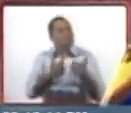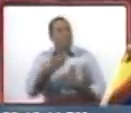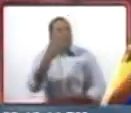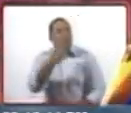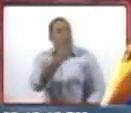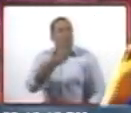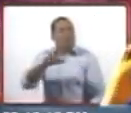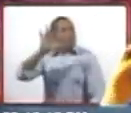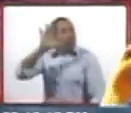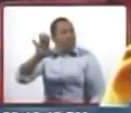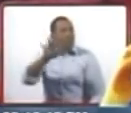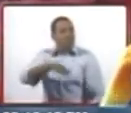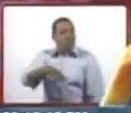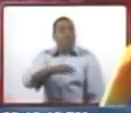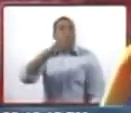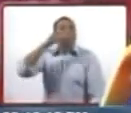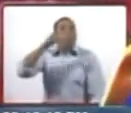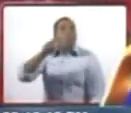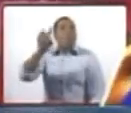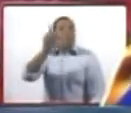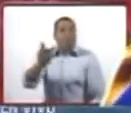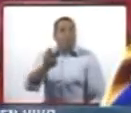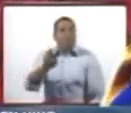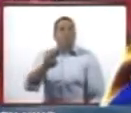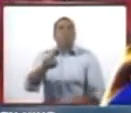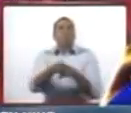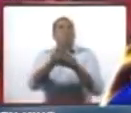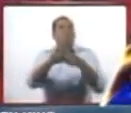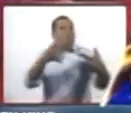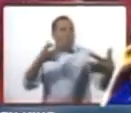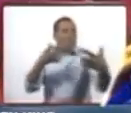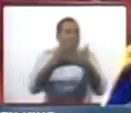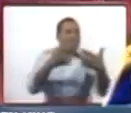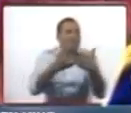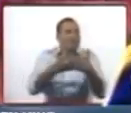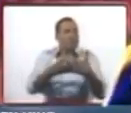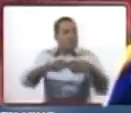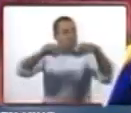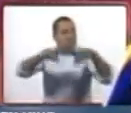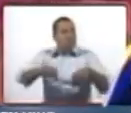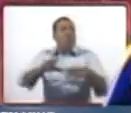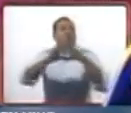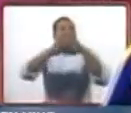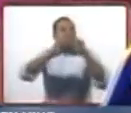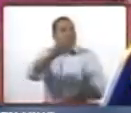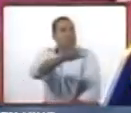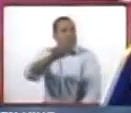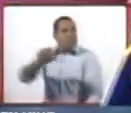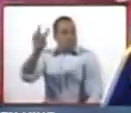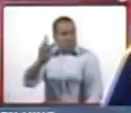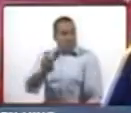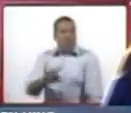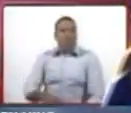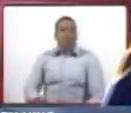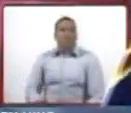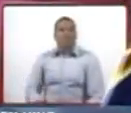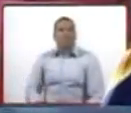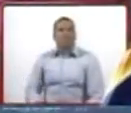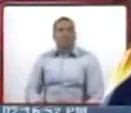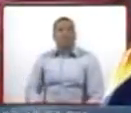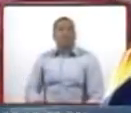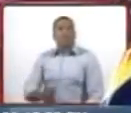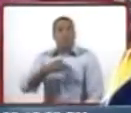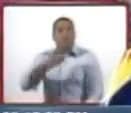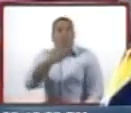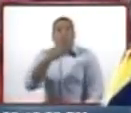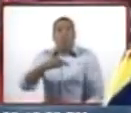compromiso de todo el pueblo venezolano para esta nueva batalla que nos toca librar a todos los venezolanos. Tenemos compromiso con la Constitución